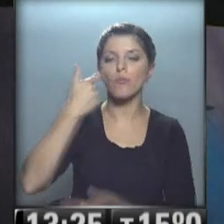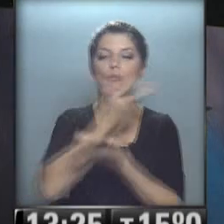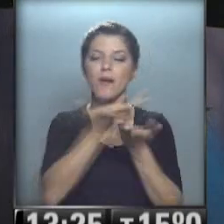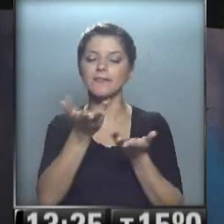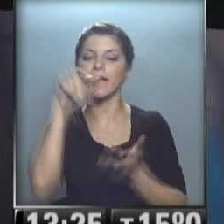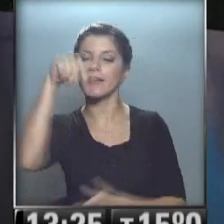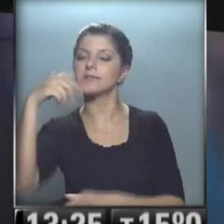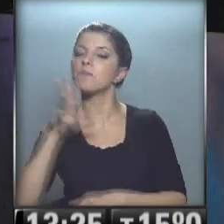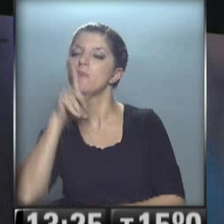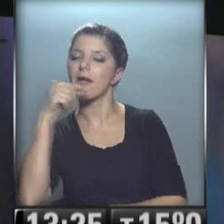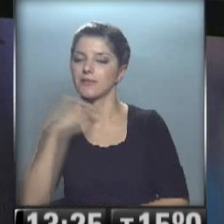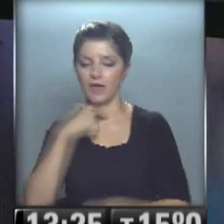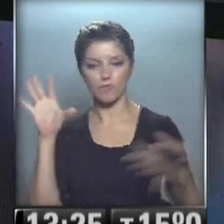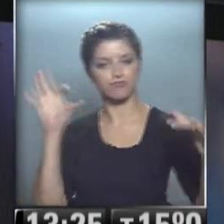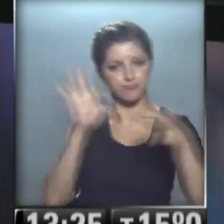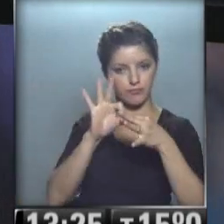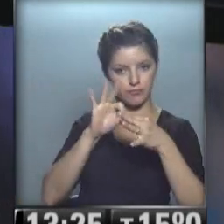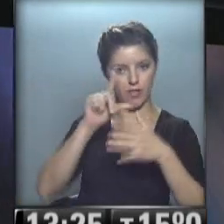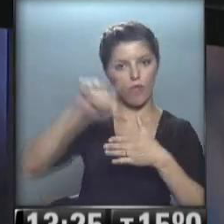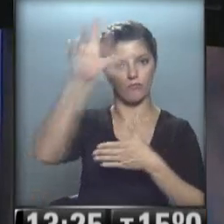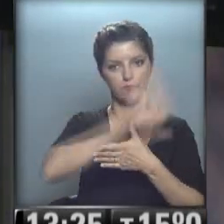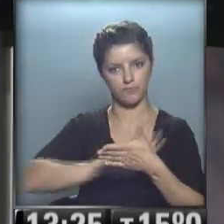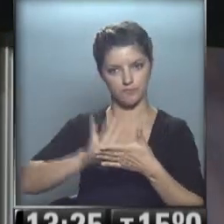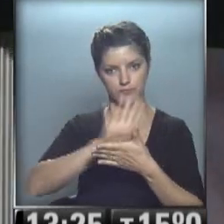país de un nuevo acercamiento a la